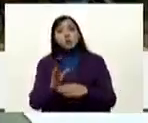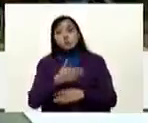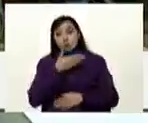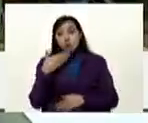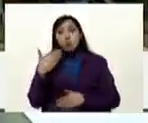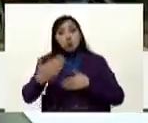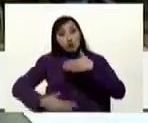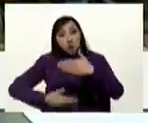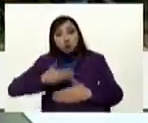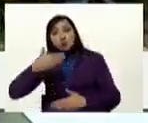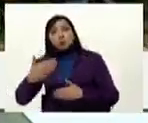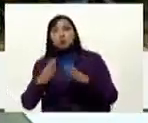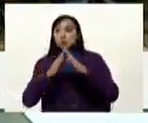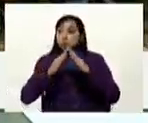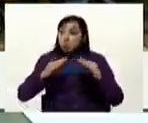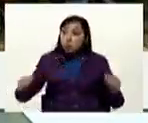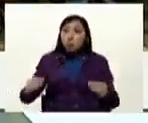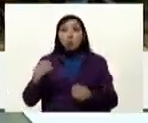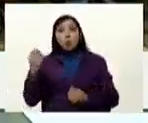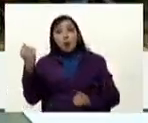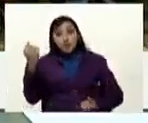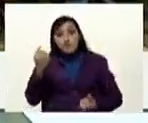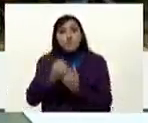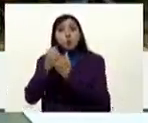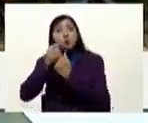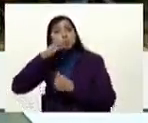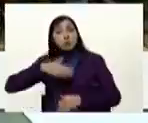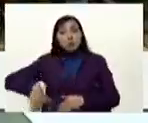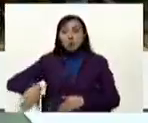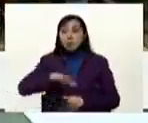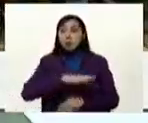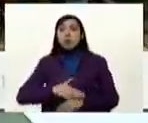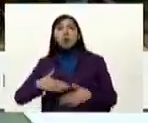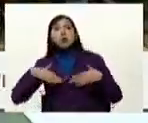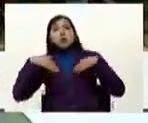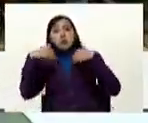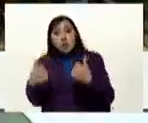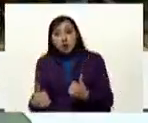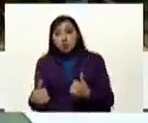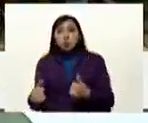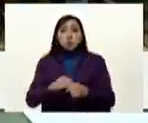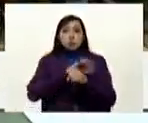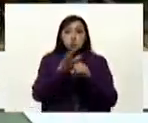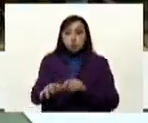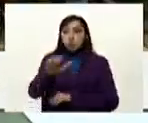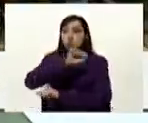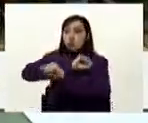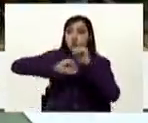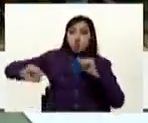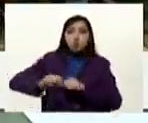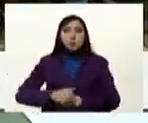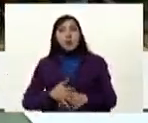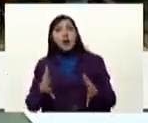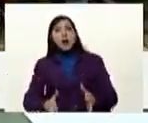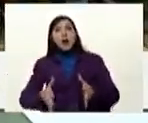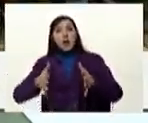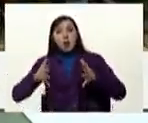mejorando todo el clima de salud del país en relación al coronavirus y vamos logrando